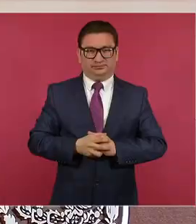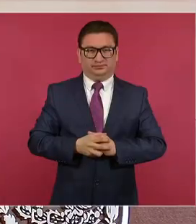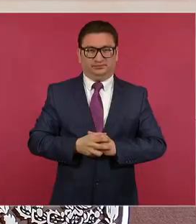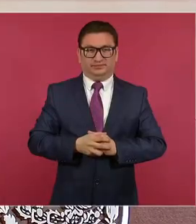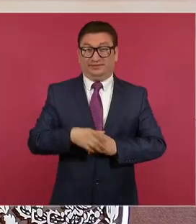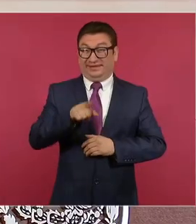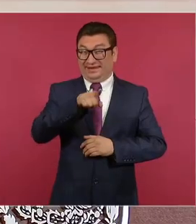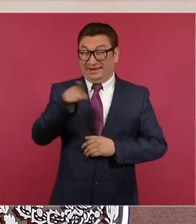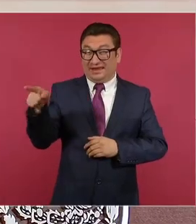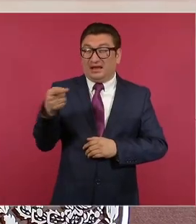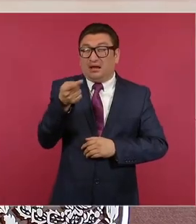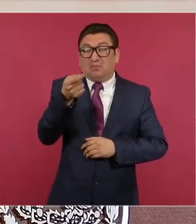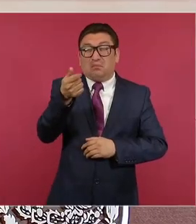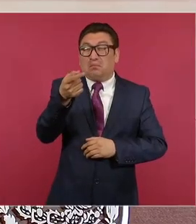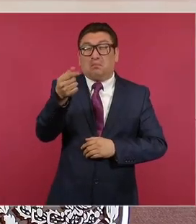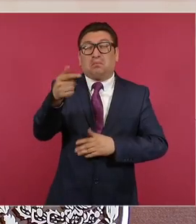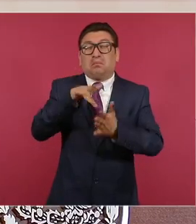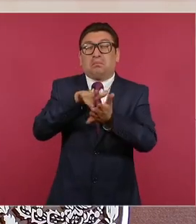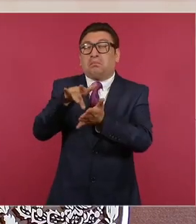Eso no es nada,